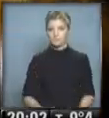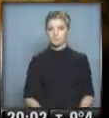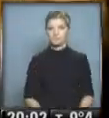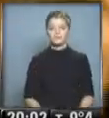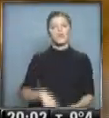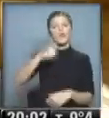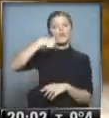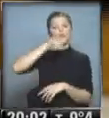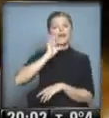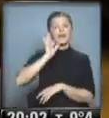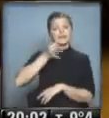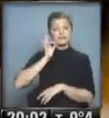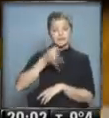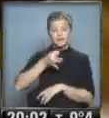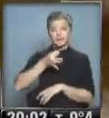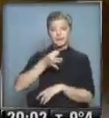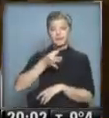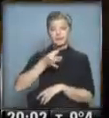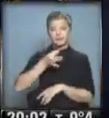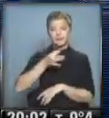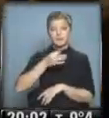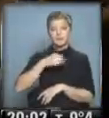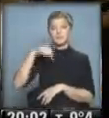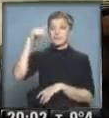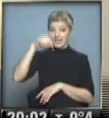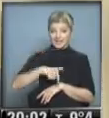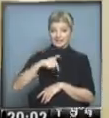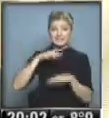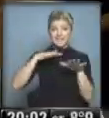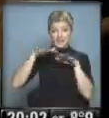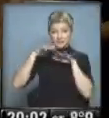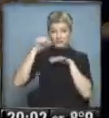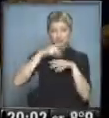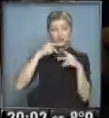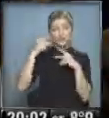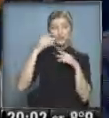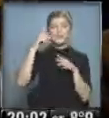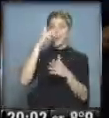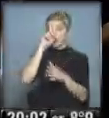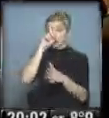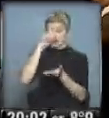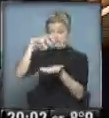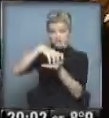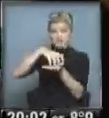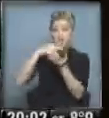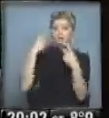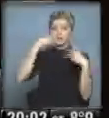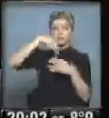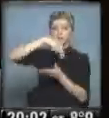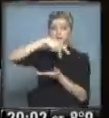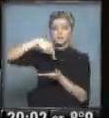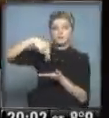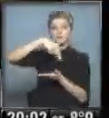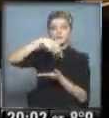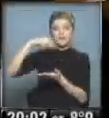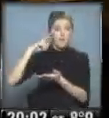Bueno, ustedes saben que este es entonces el momento donde él recorre las instalaciones del Hospital de Asís de